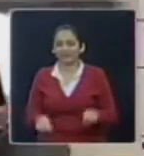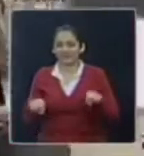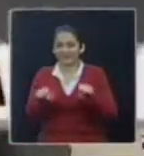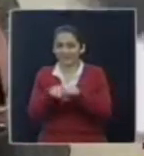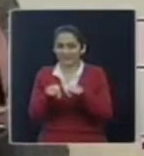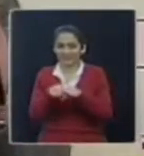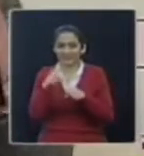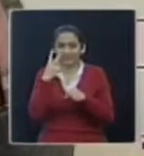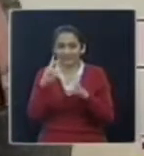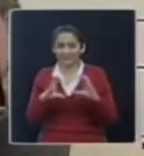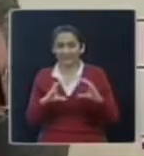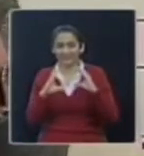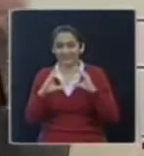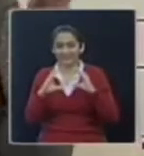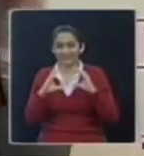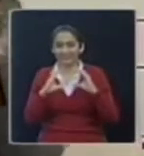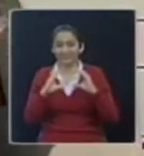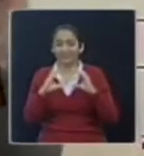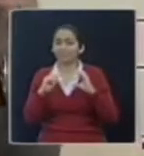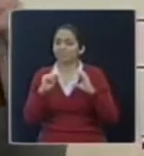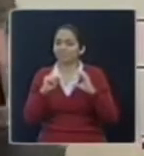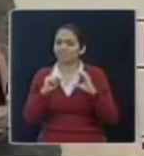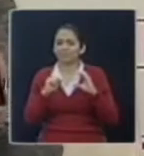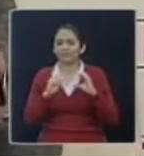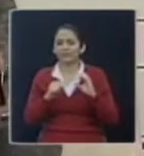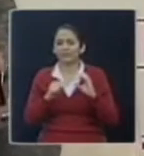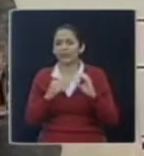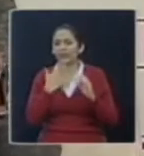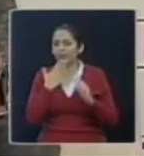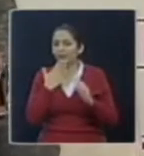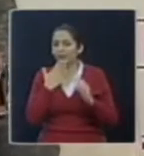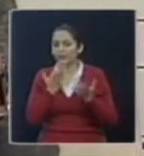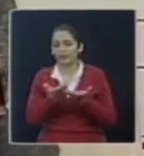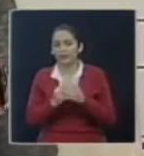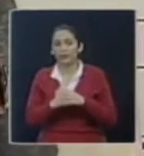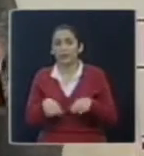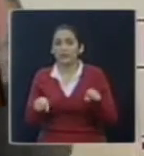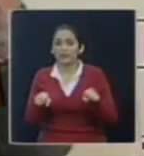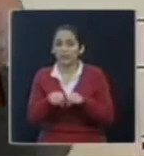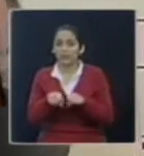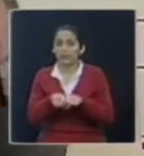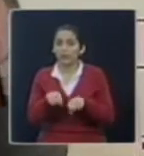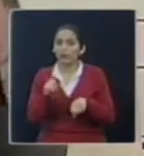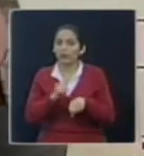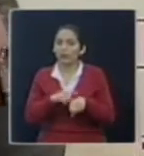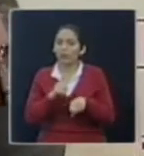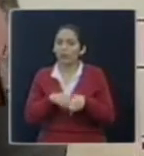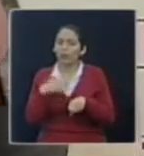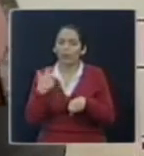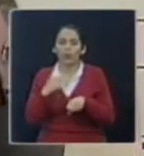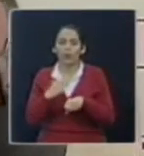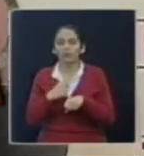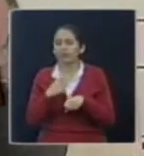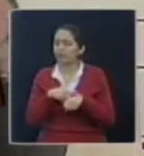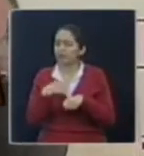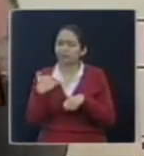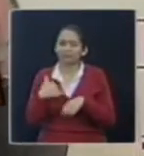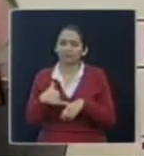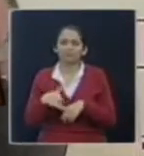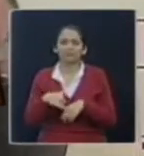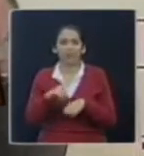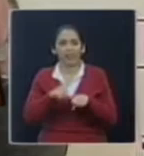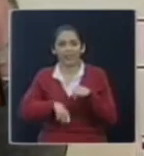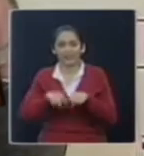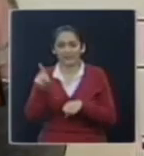unos modelos. Siempre nosotros ofrecemos zapatos que tienen mucha durabilidad. En la capellada, por lo general,